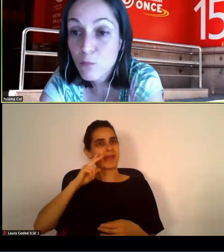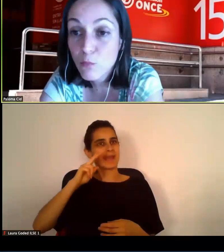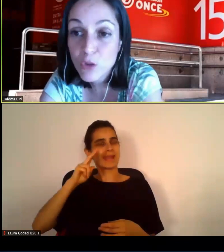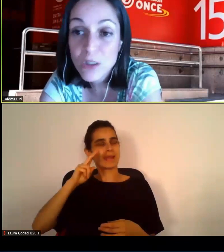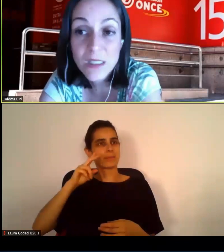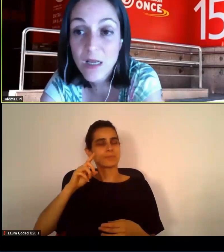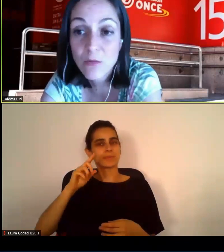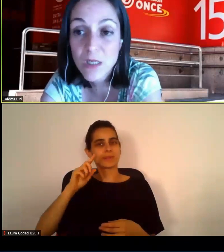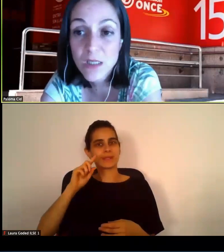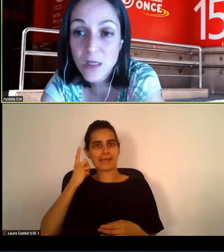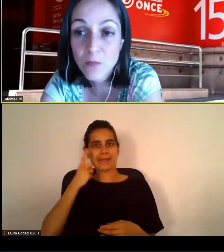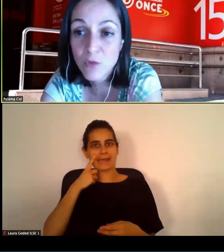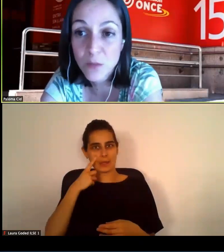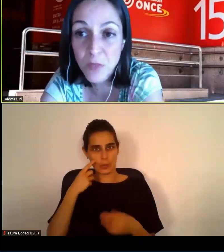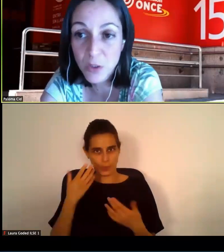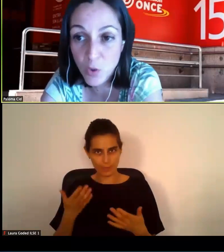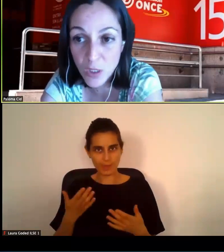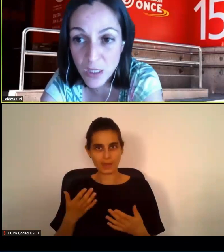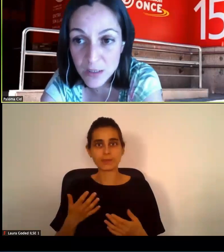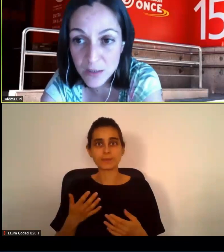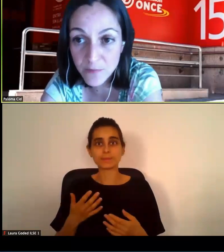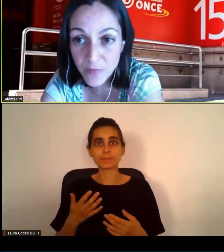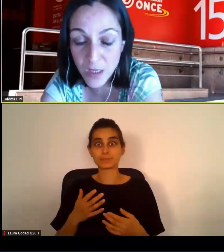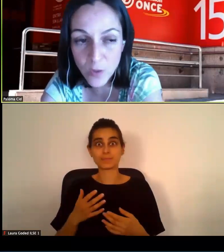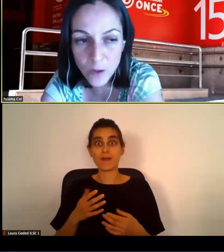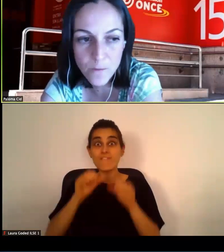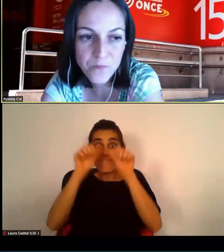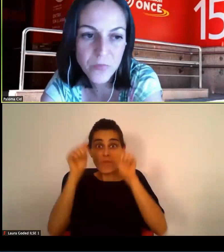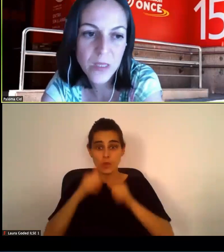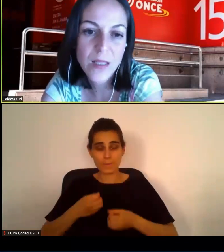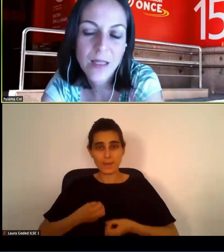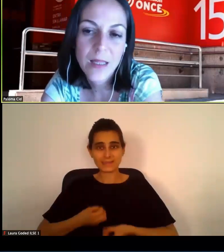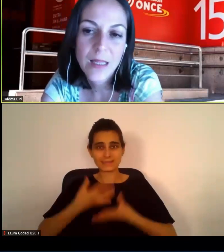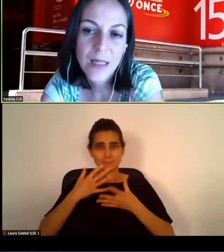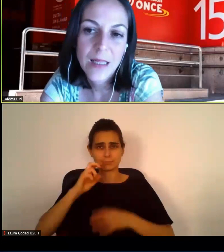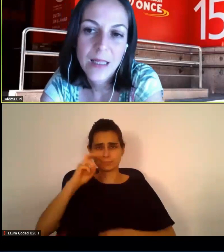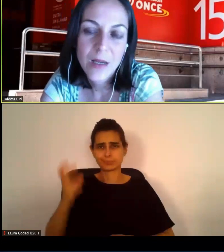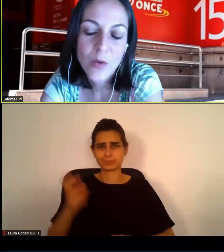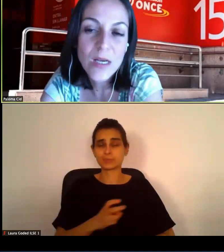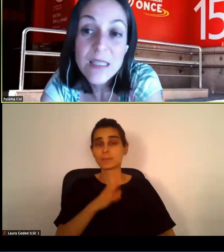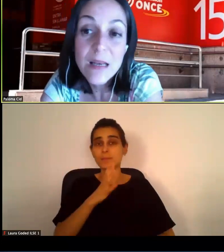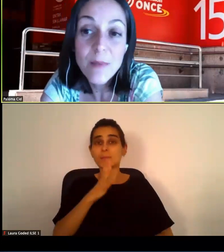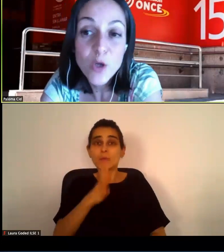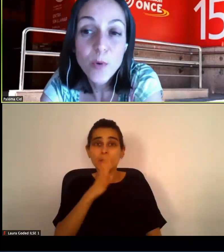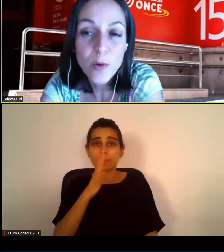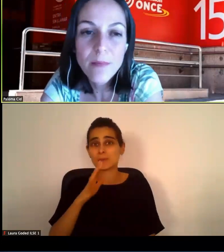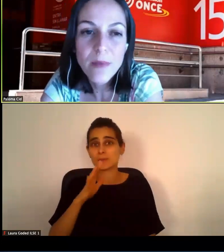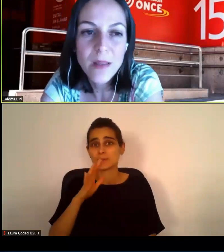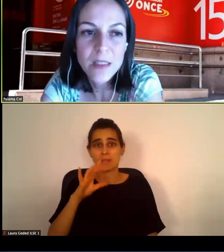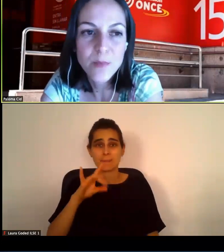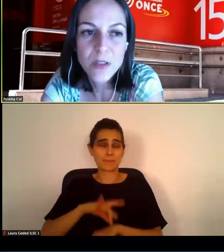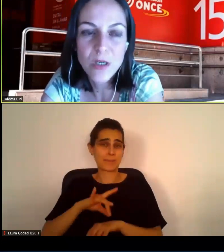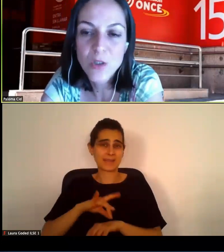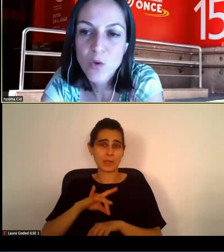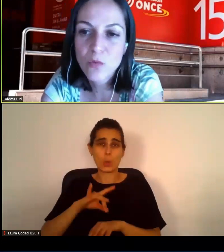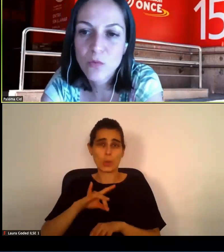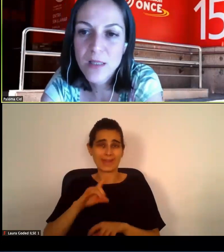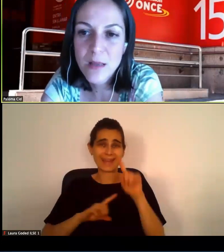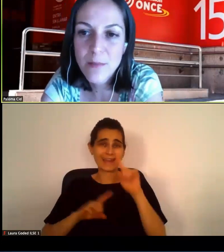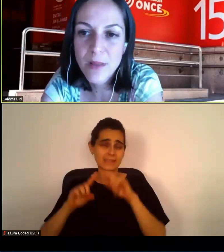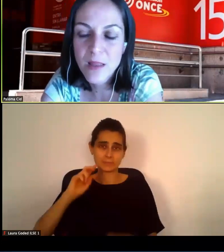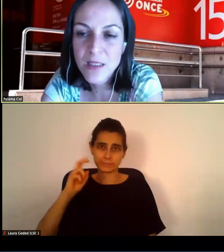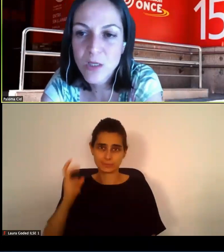hay muchas causas y muchas patologías, ¿de acuerdo? ¿Cuál es el mayor problema de las personas con